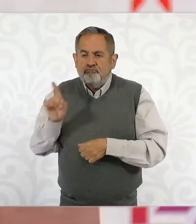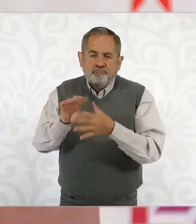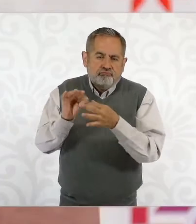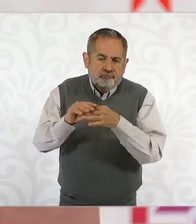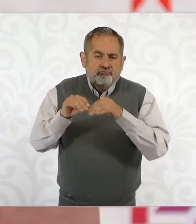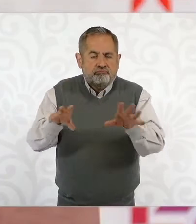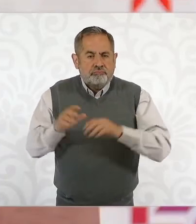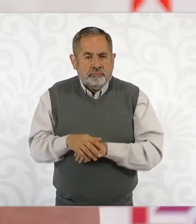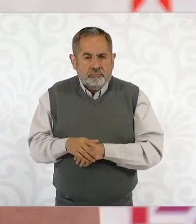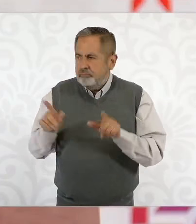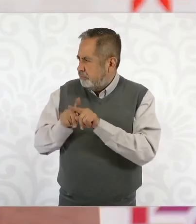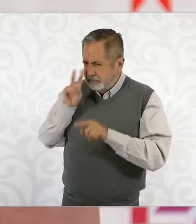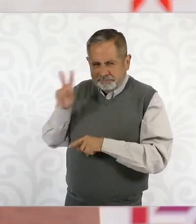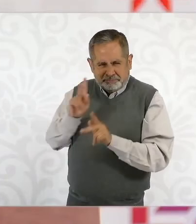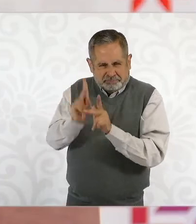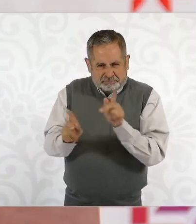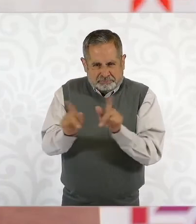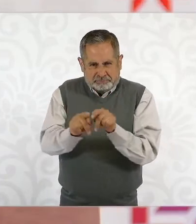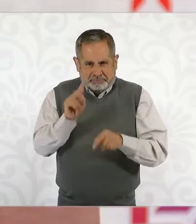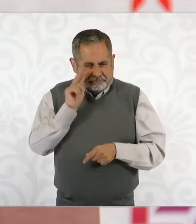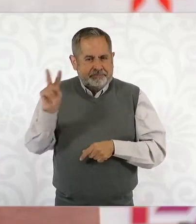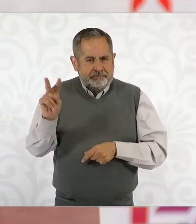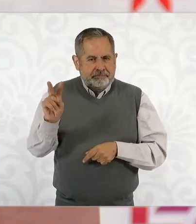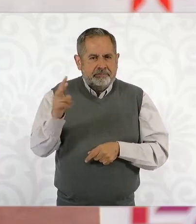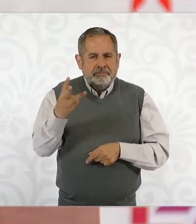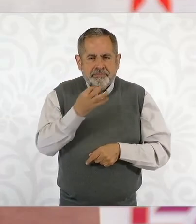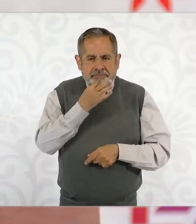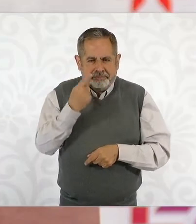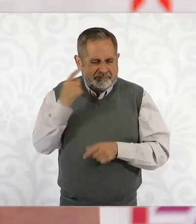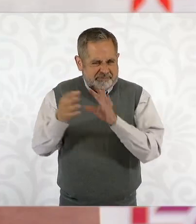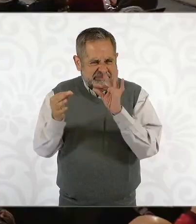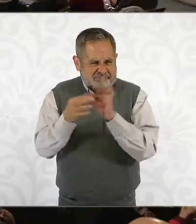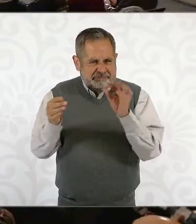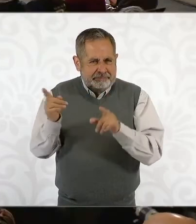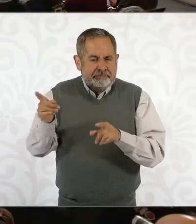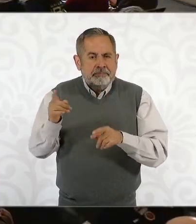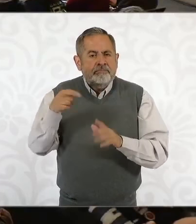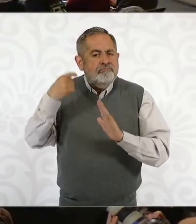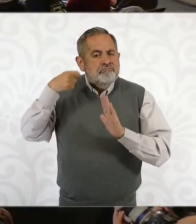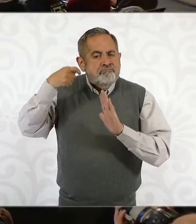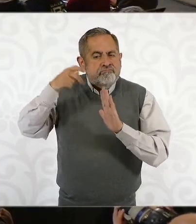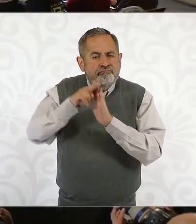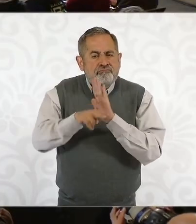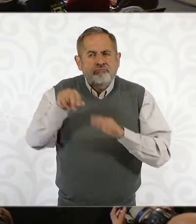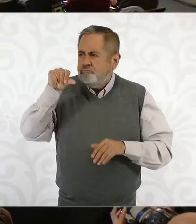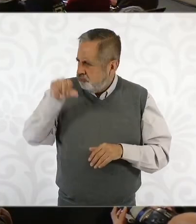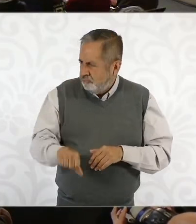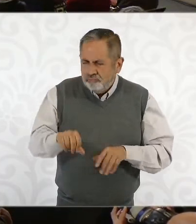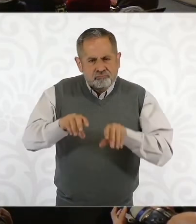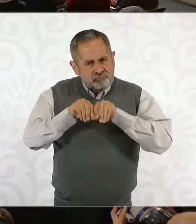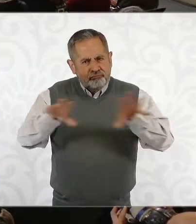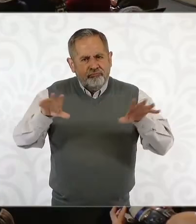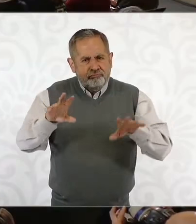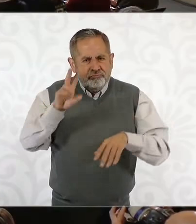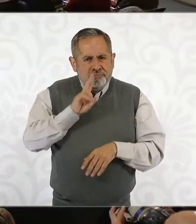Les voy a pasar un pedacito de 3 minutos, a ver, para ponerlos, creo que aparece hoy, a ver,